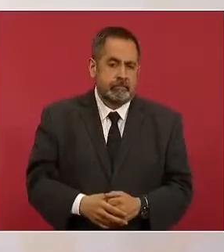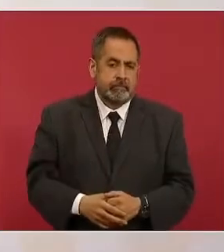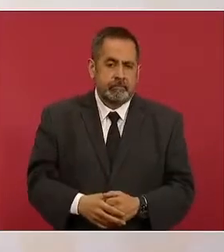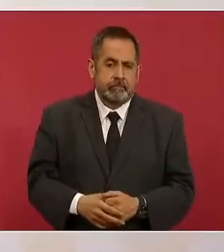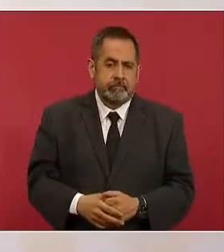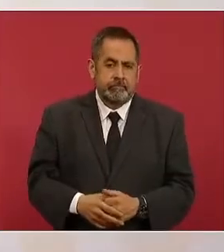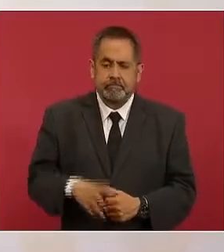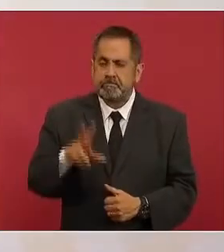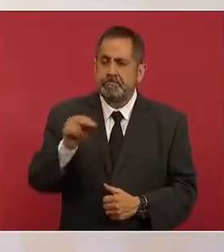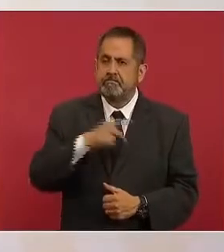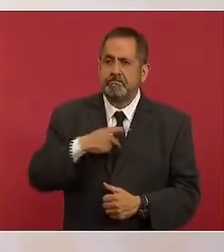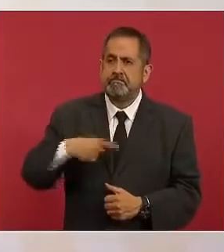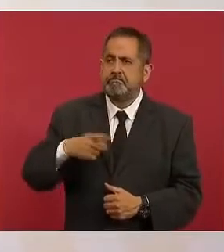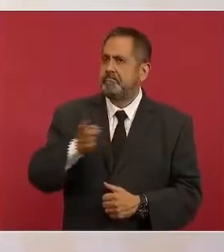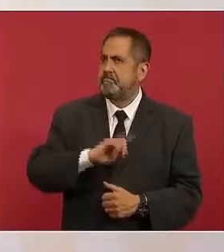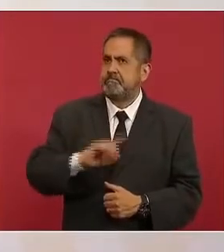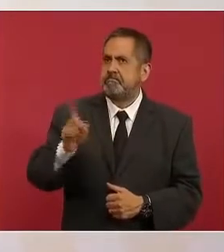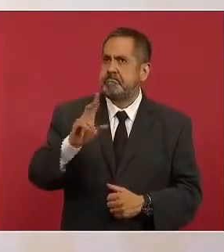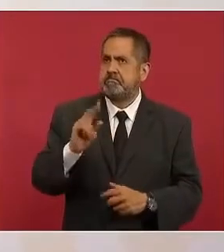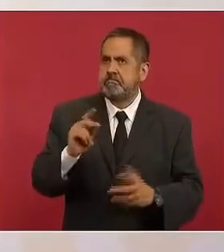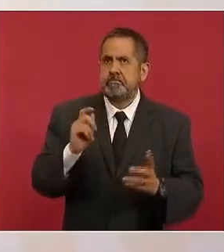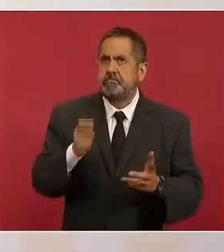Nada de que